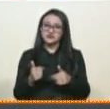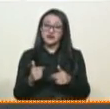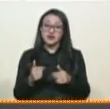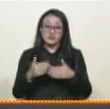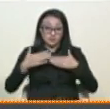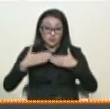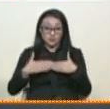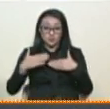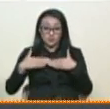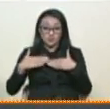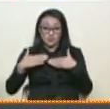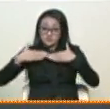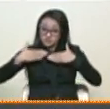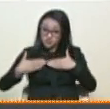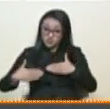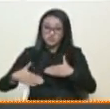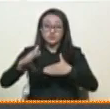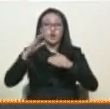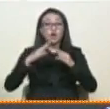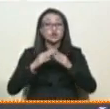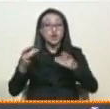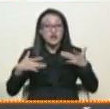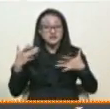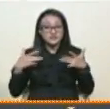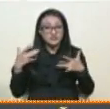vamos a decir, de lo que son las actividades electorales.